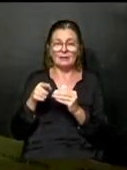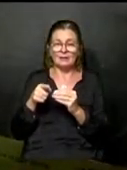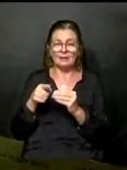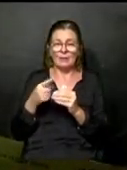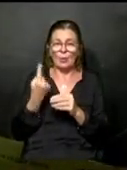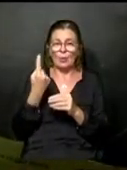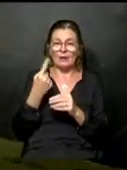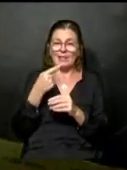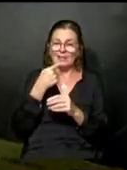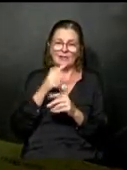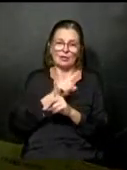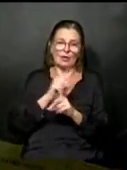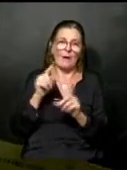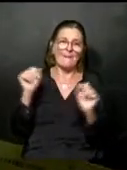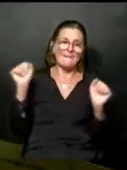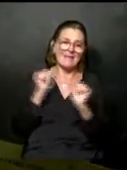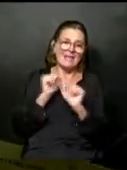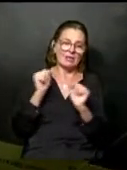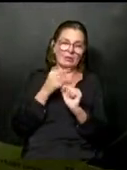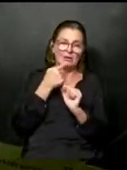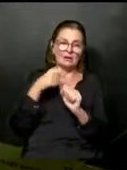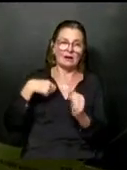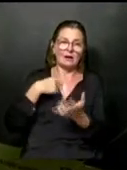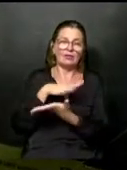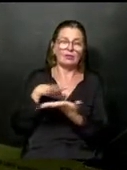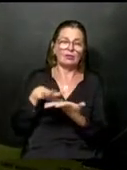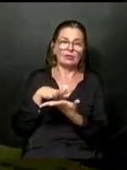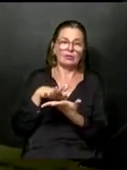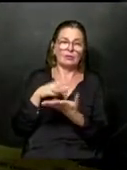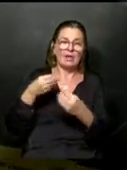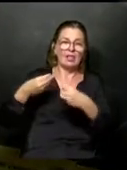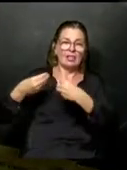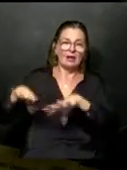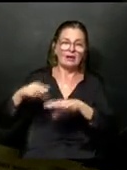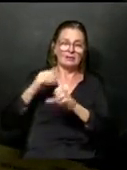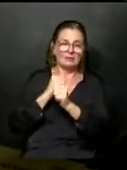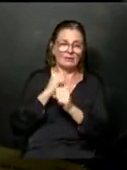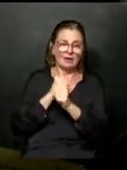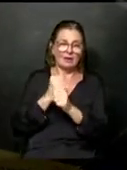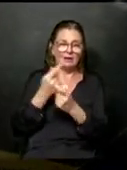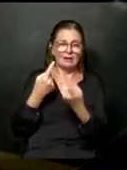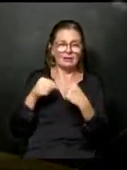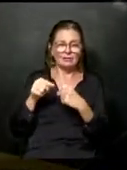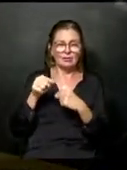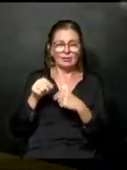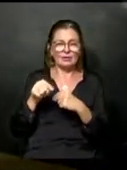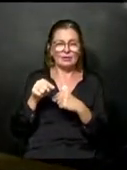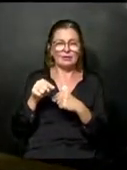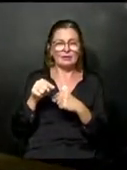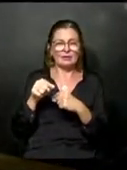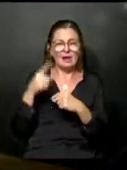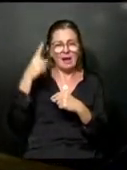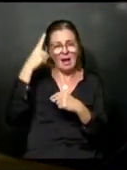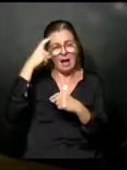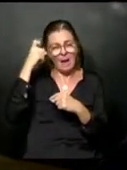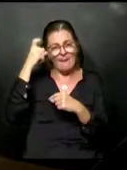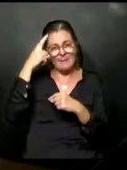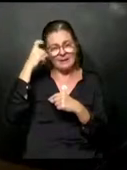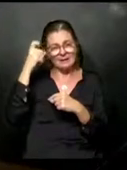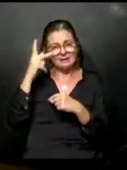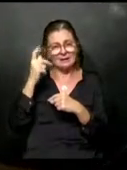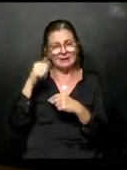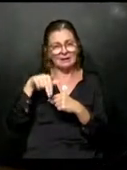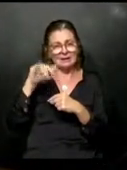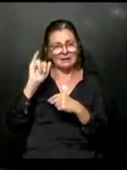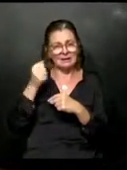es que hay miedo a que dicen que la sociedad va a dejar de trabajar, ¿no? Entonces, hay experiencias en Kenia,